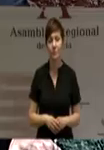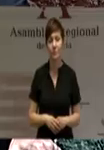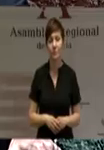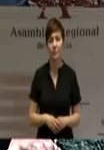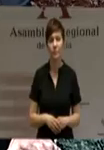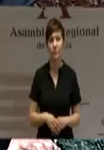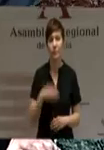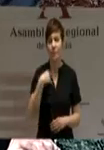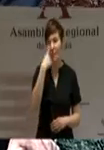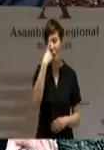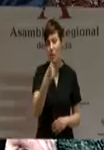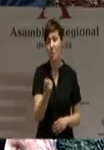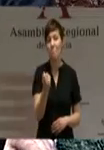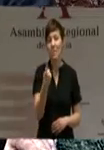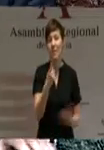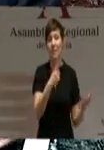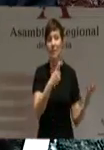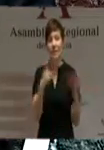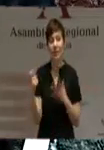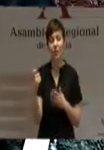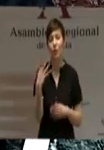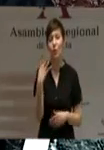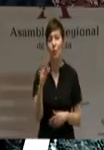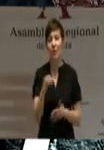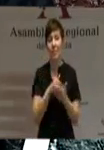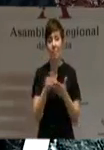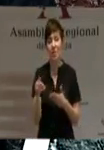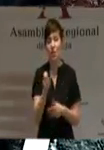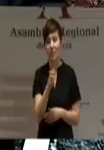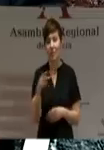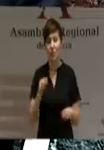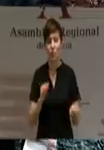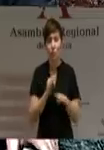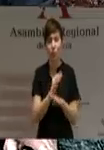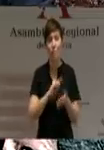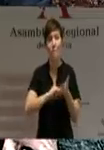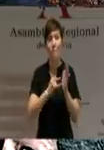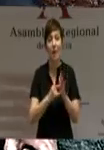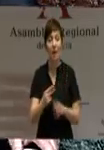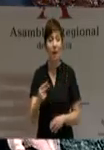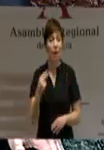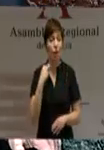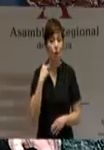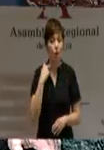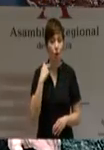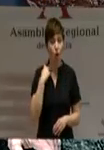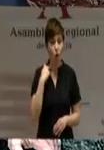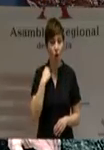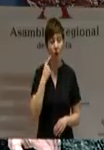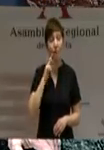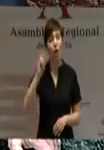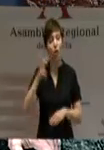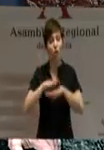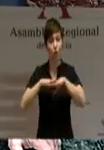Y recuerdo los 1.650 millones de euros del Plan Lorca que ustedes cuantificaron cuando otros gobernaban en